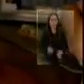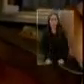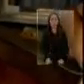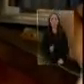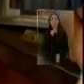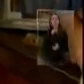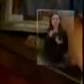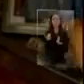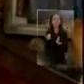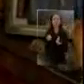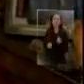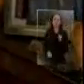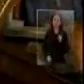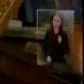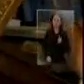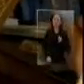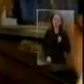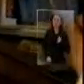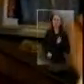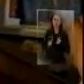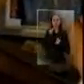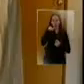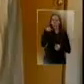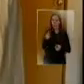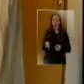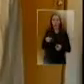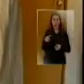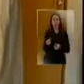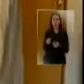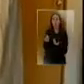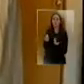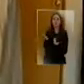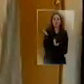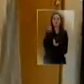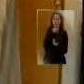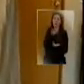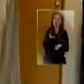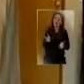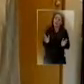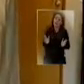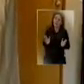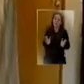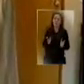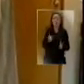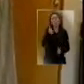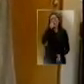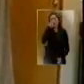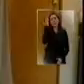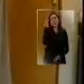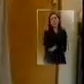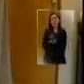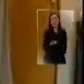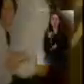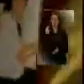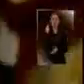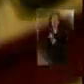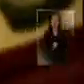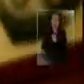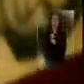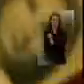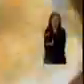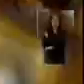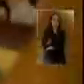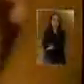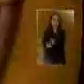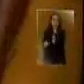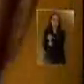¿Lo echas de menos? Absolutamente, y todos los días. Igual. ¿Hace cuánto que falleció? 12 años. Mira,